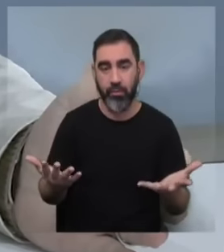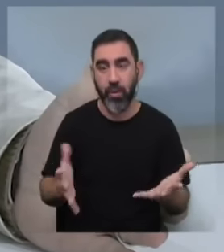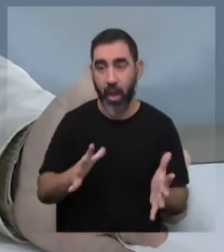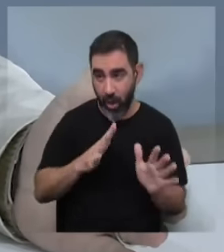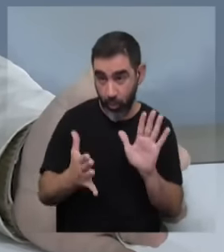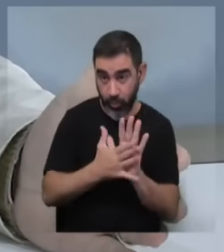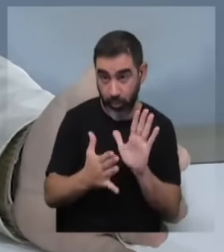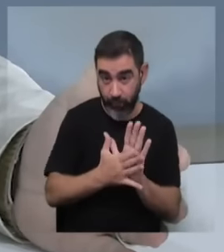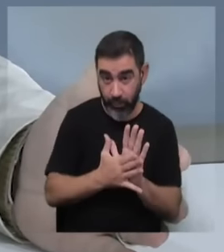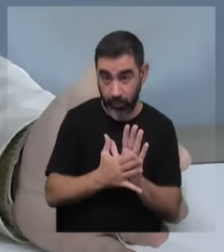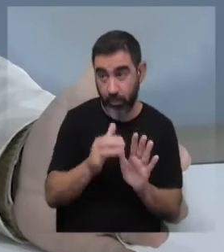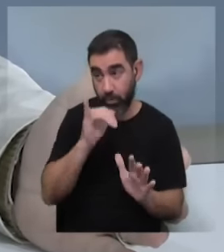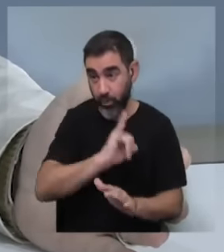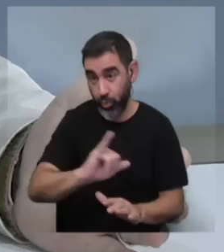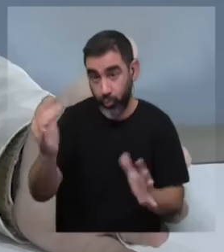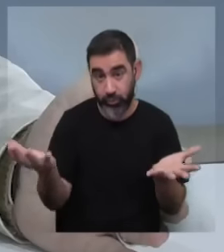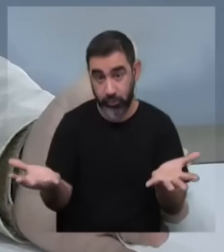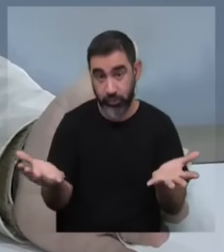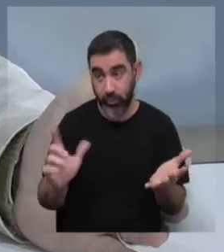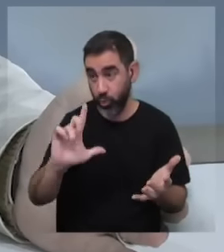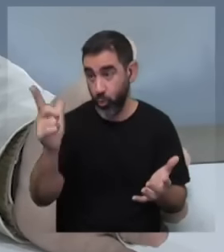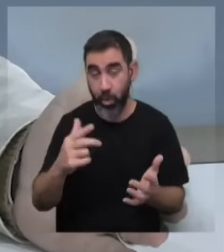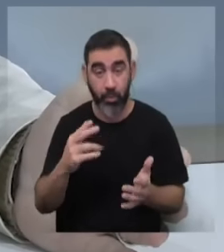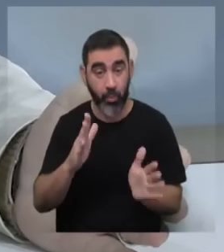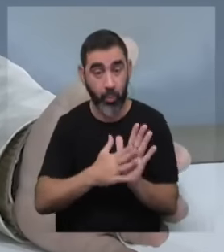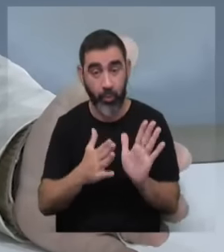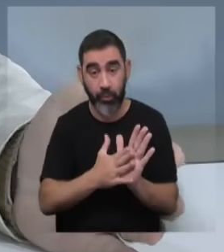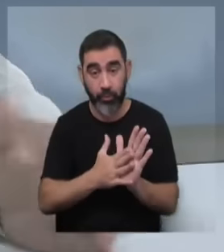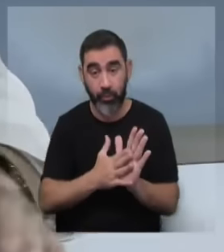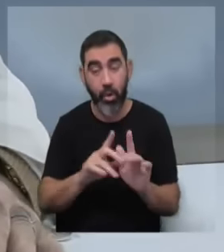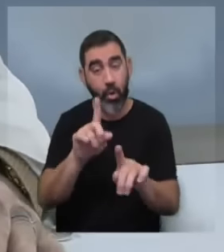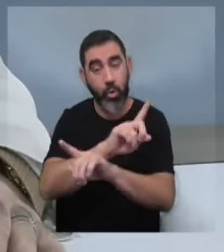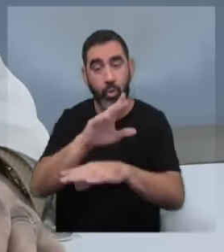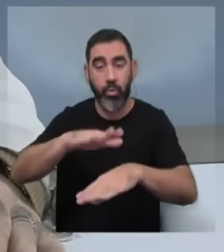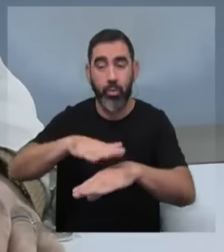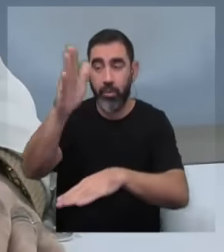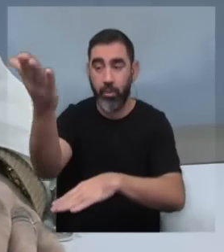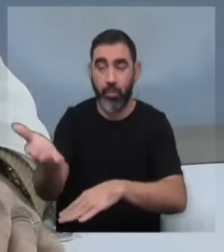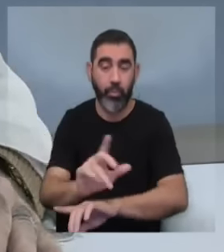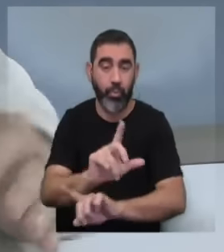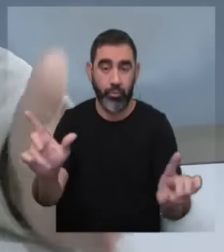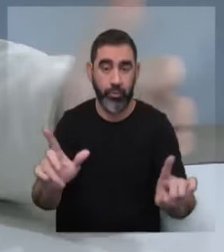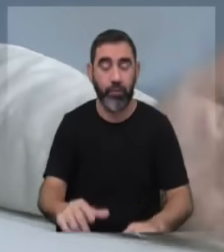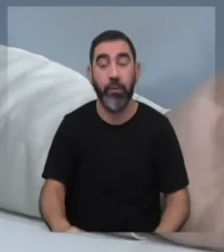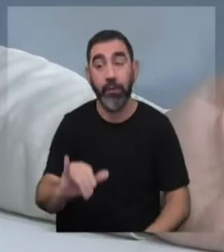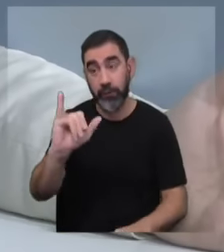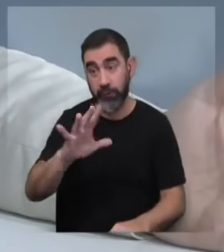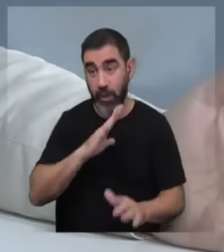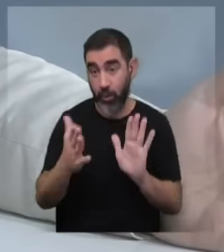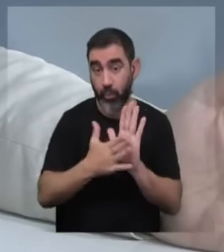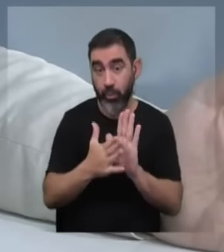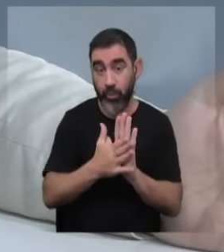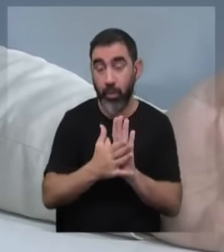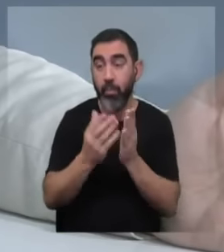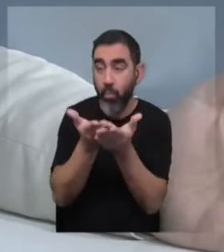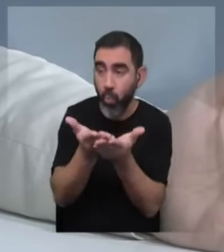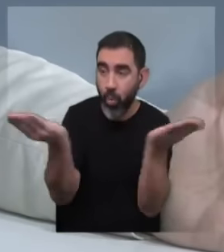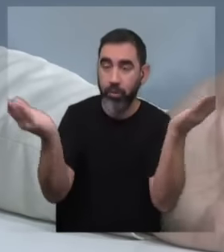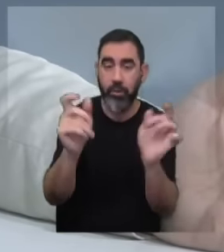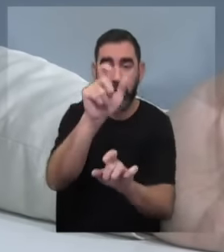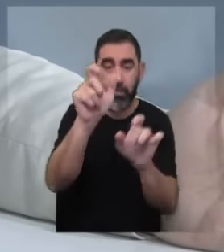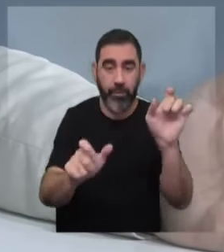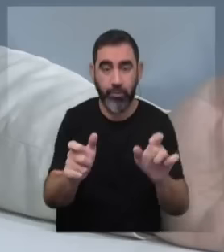elementos Si no los tiene ha sido irresponsable en su expresión si los tiene se lo debería Mostrar la